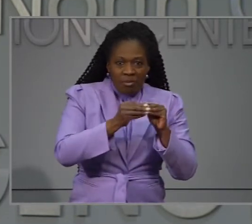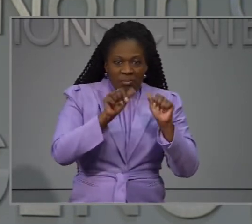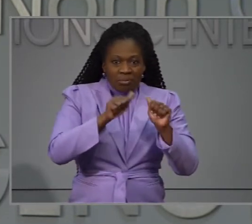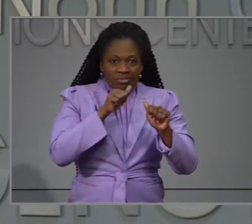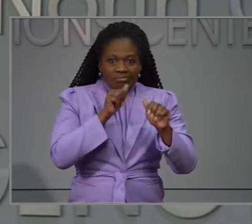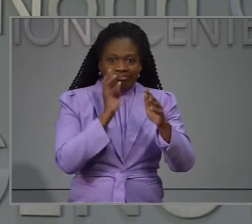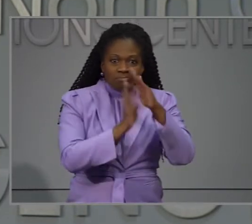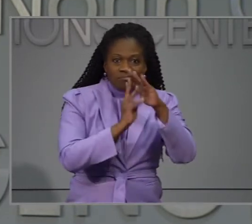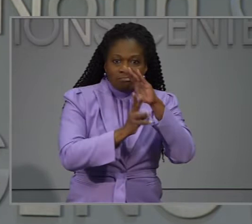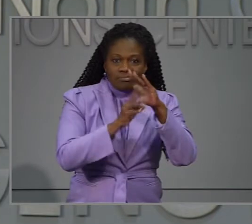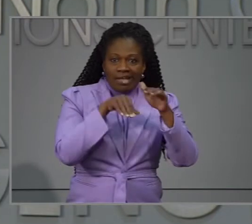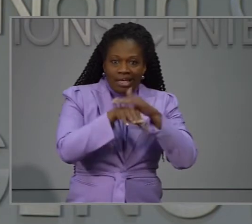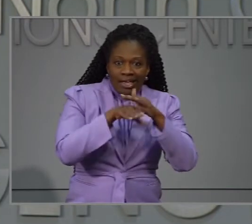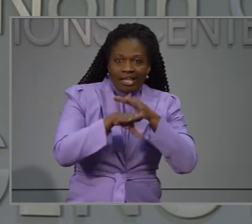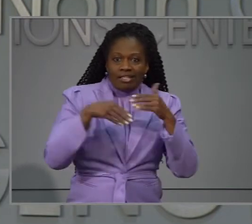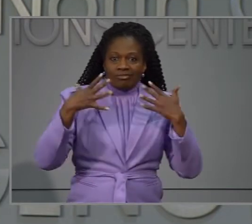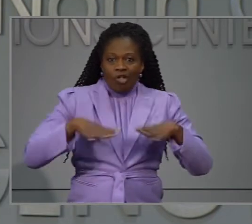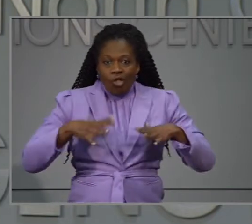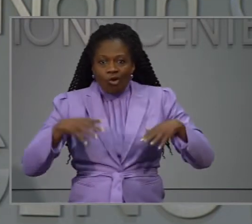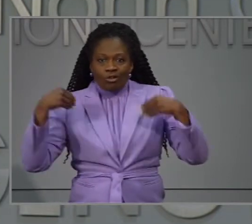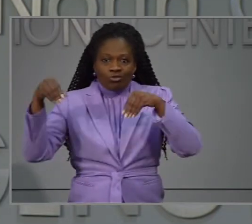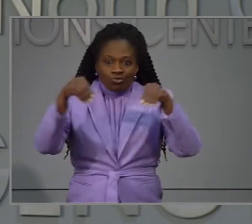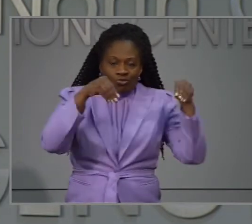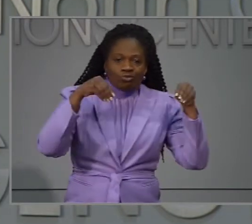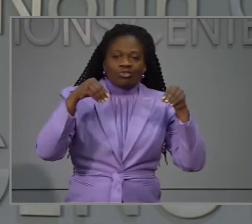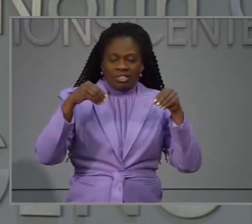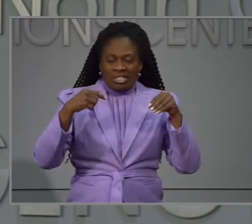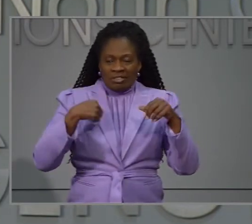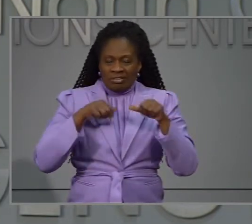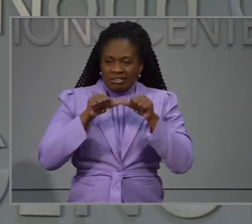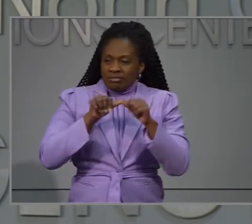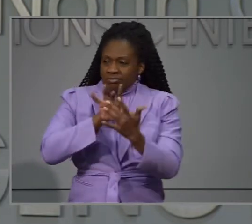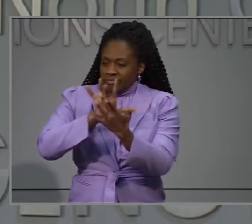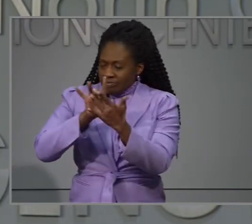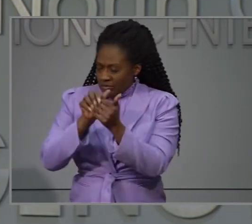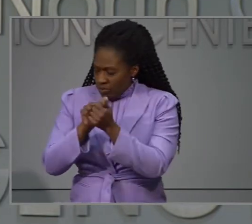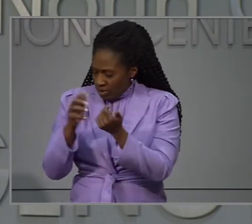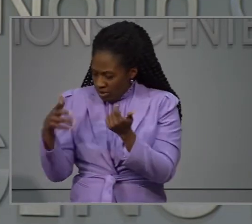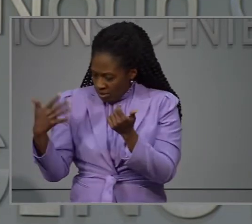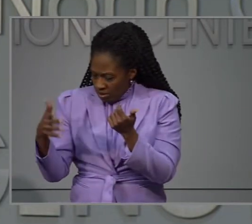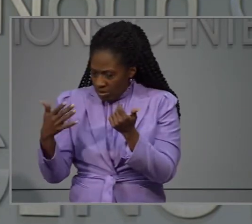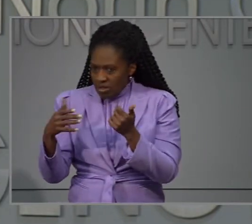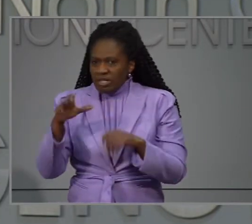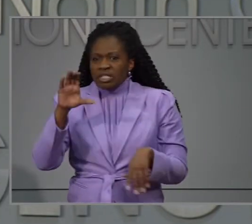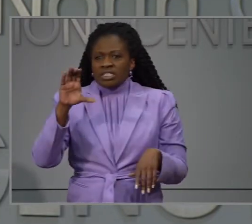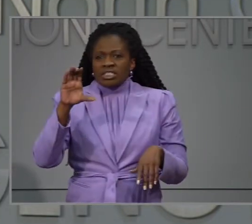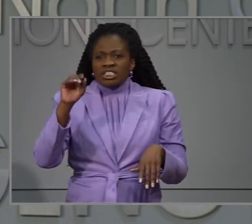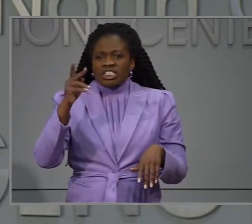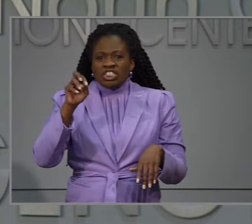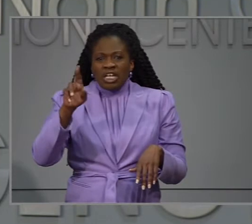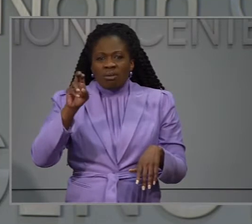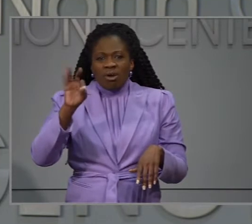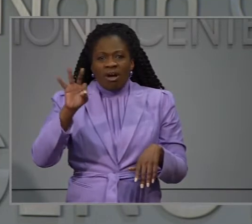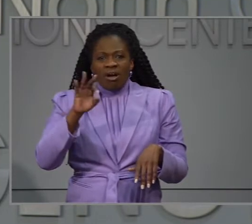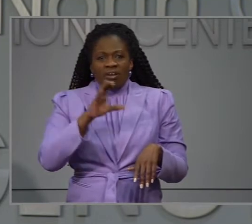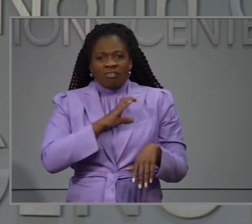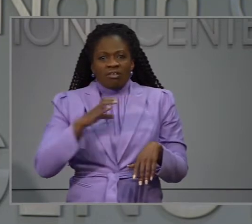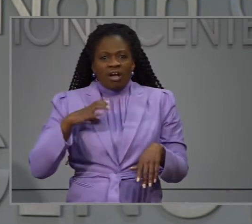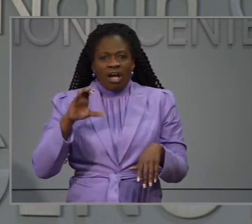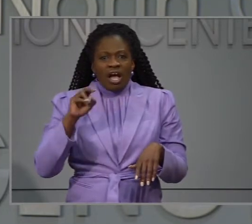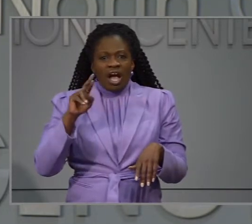y al hablar de las restricciones del número de ocupantes en cada comercio y hemos estado en contar contacto con